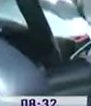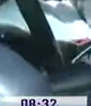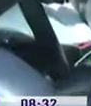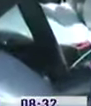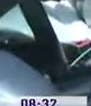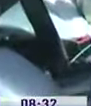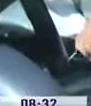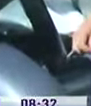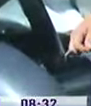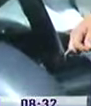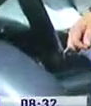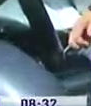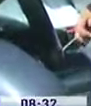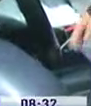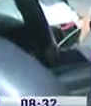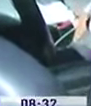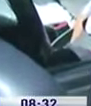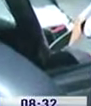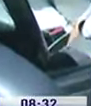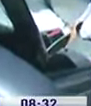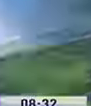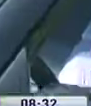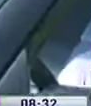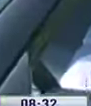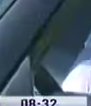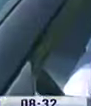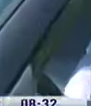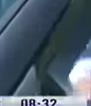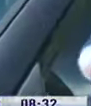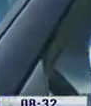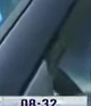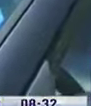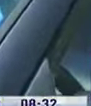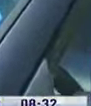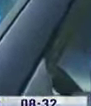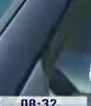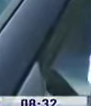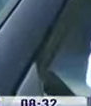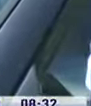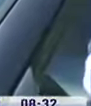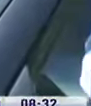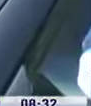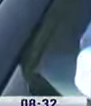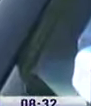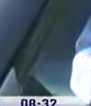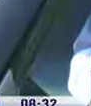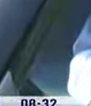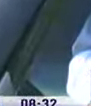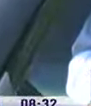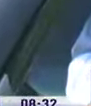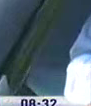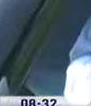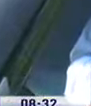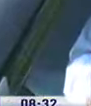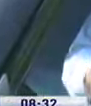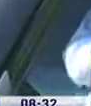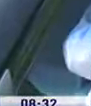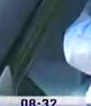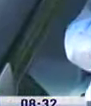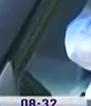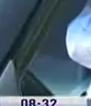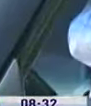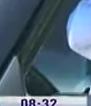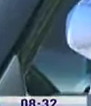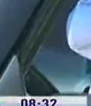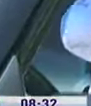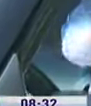¿Papel qué quiere? ¿Cédula? Cédula, saque nomás. Casadito. Exactamente. Casadito con Dolores. Dolores. Dolores